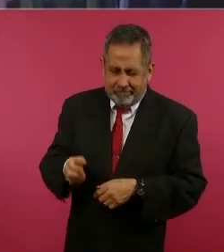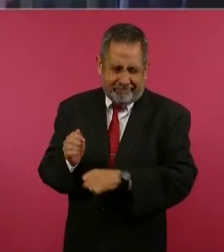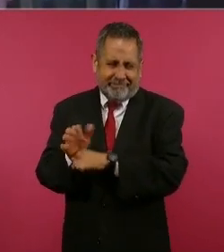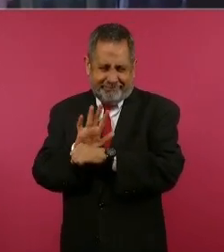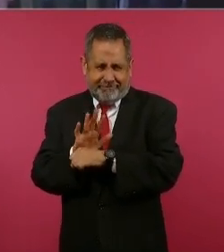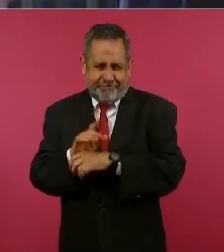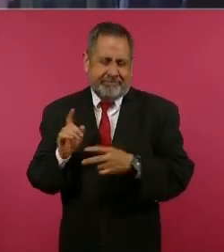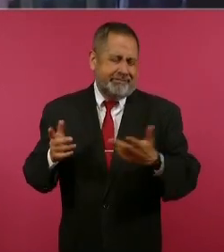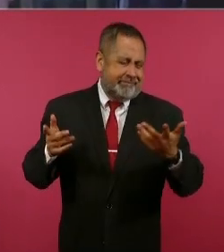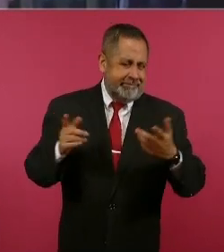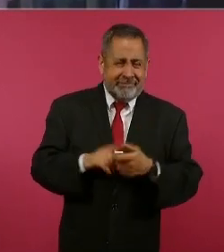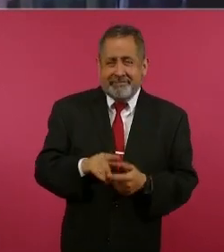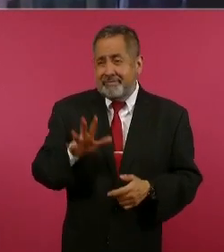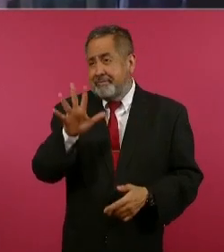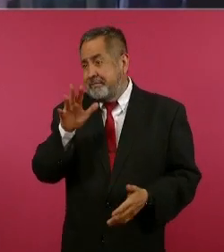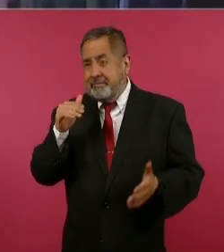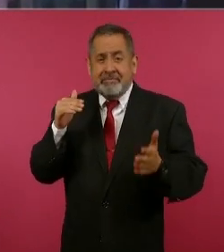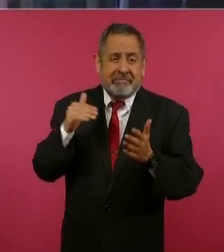cuando estamos hablando de casi